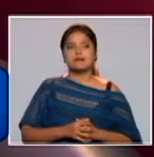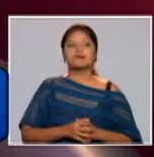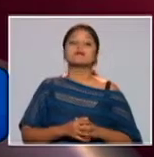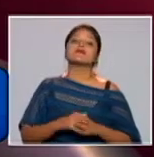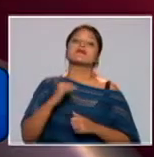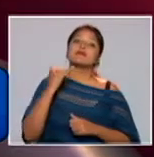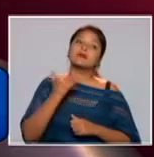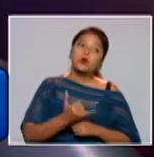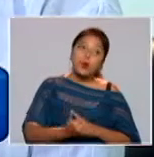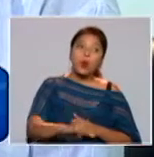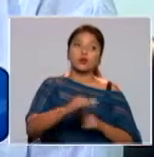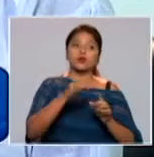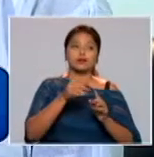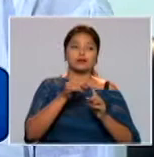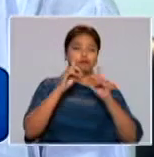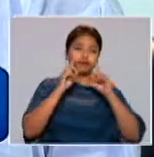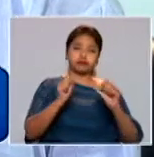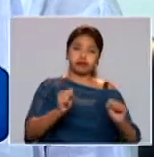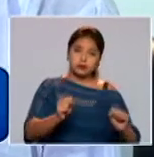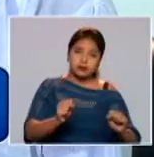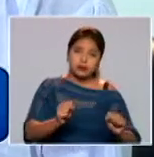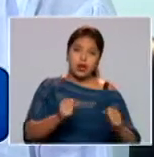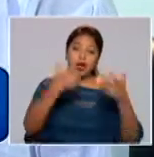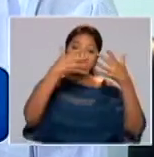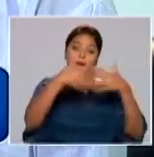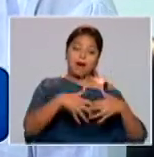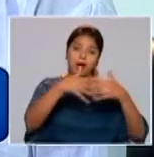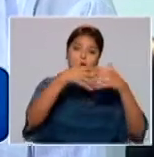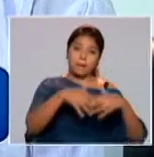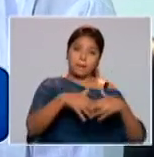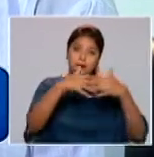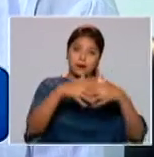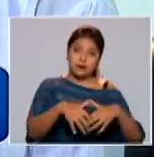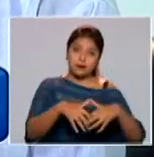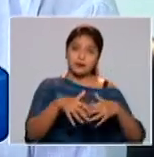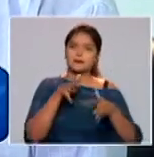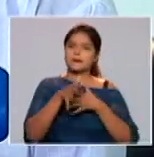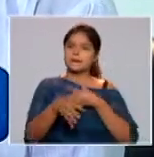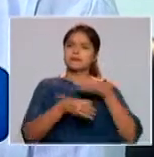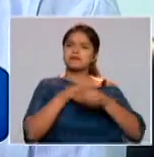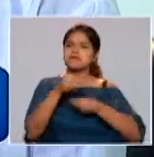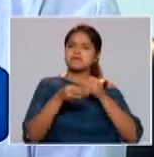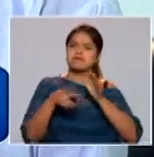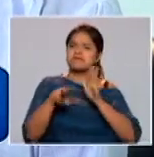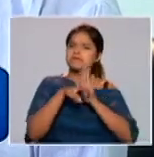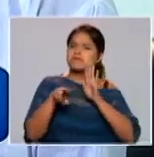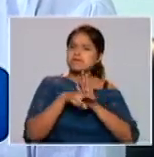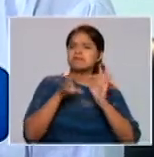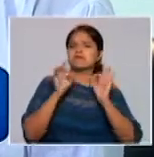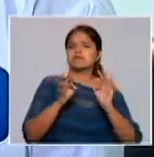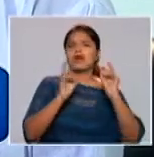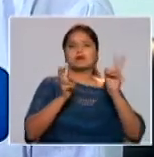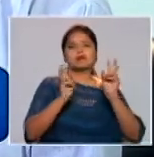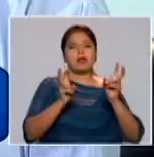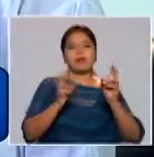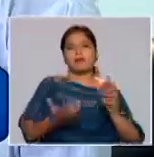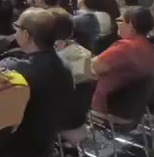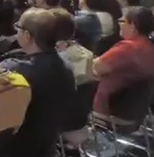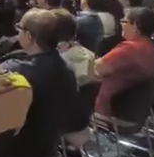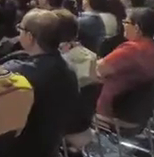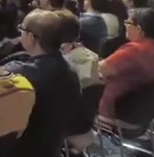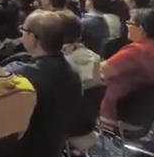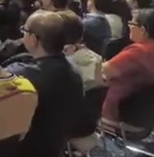obra especial para las empresas donde hacemos énfasis en varios temas como tiene que